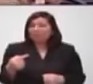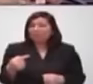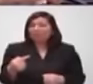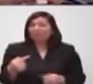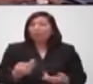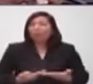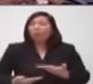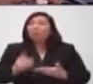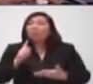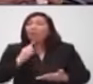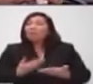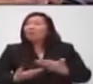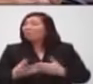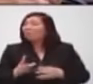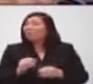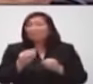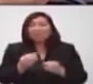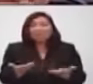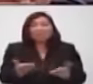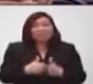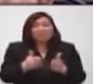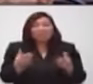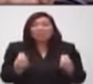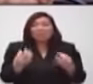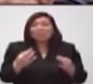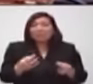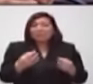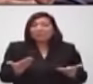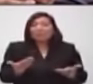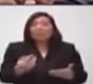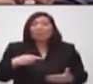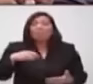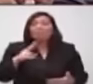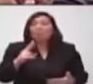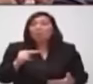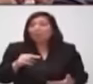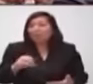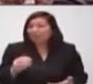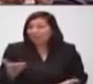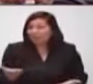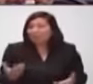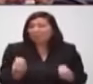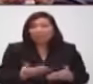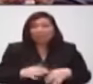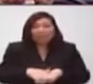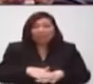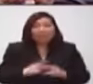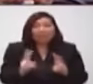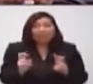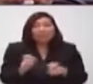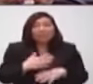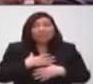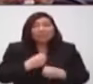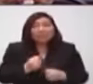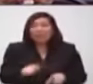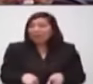de trascendidos no le han tomado la verdadera cobertura, como sí le tomaron el caso de Moreno, que es execrable, por supuesto, porque está tratando con el tema de salud.